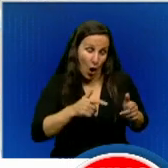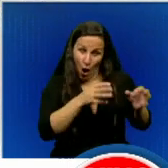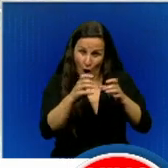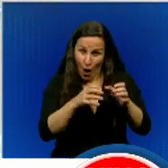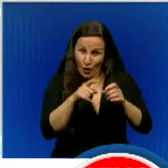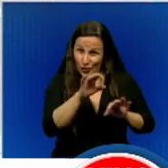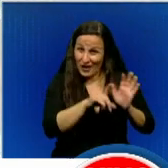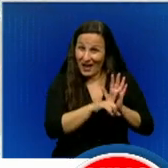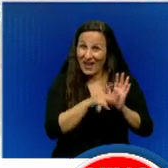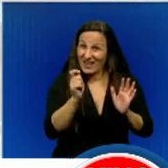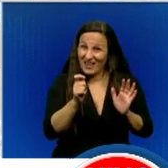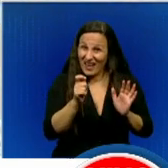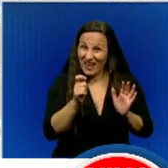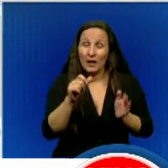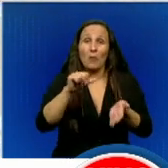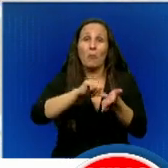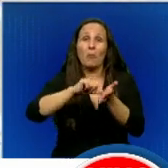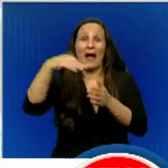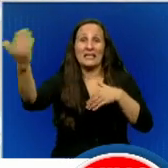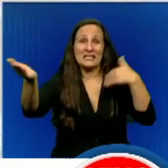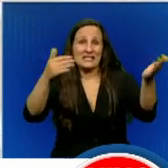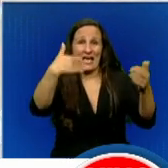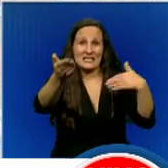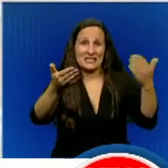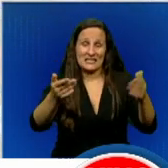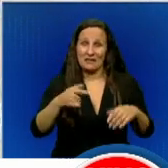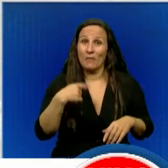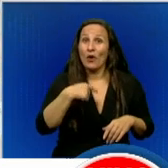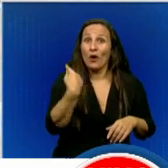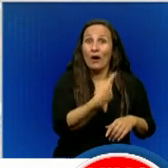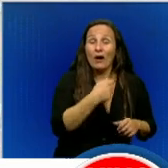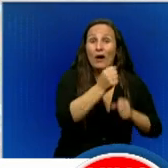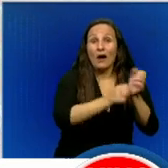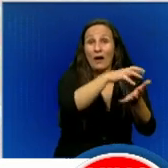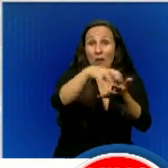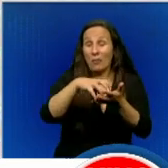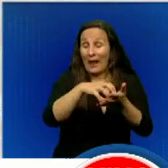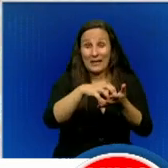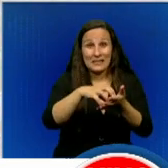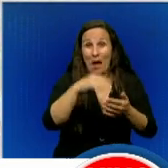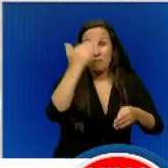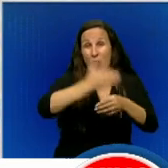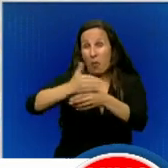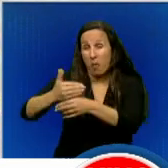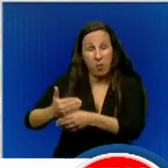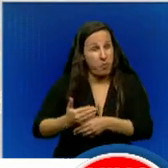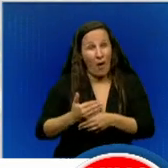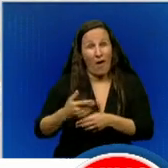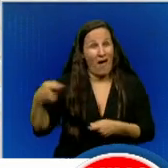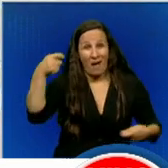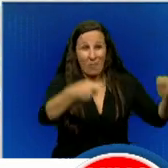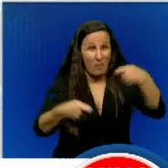para hacer nuestros países vecinos que estarán dispuestos a recibir las inversiones que no van a venir a la argentina